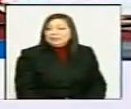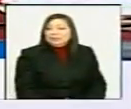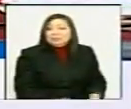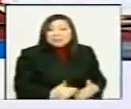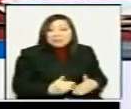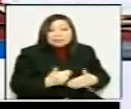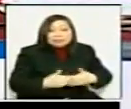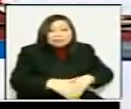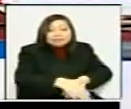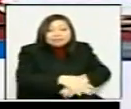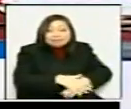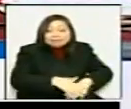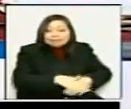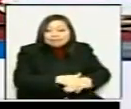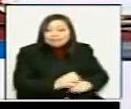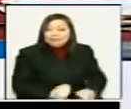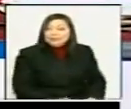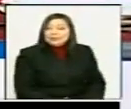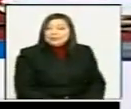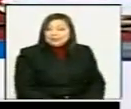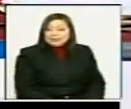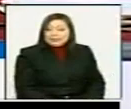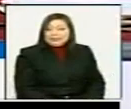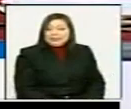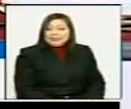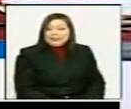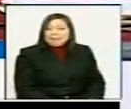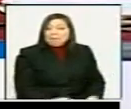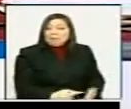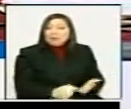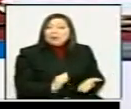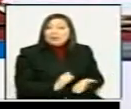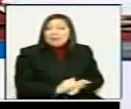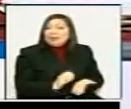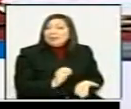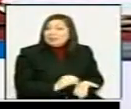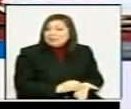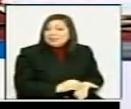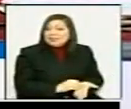largo proceso arbitral, pero que